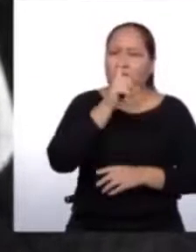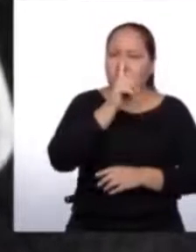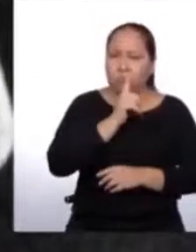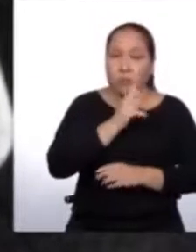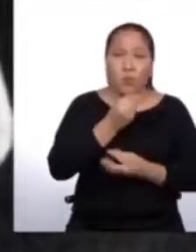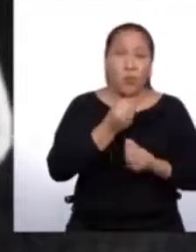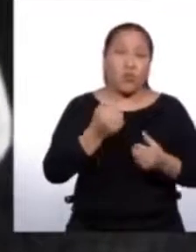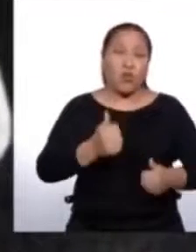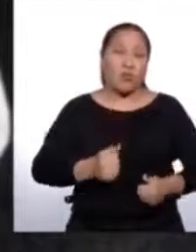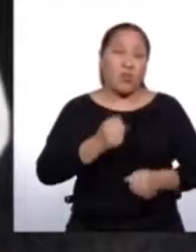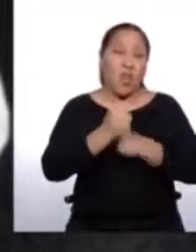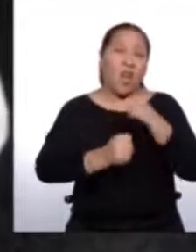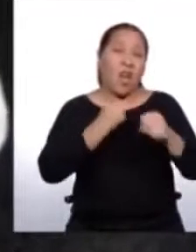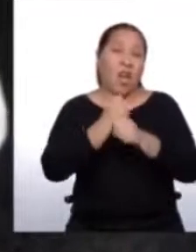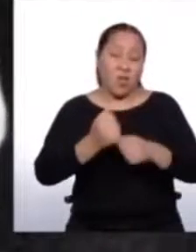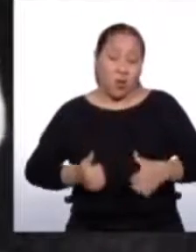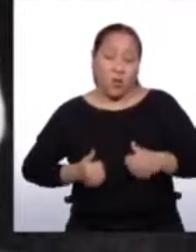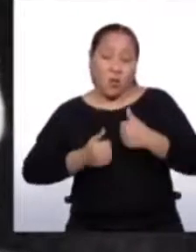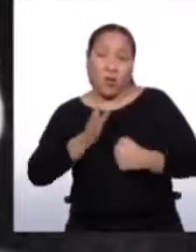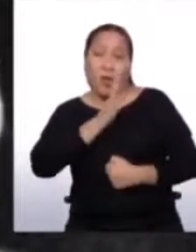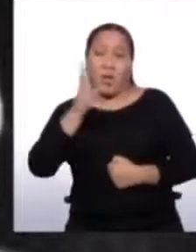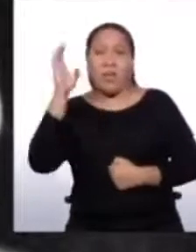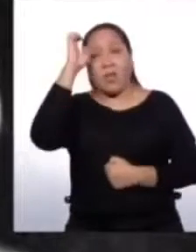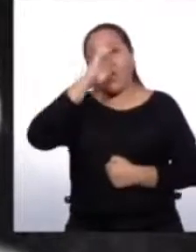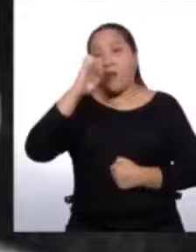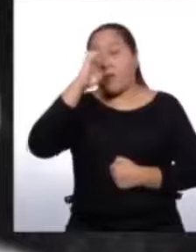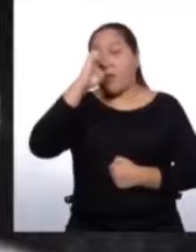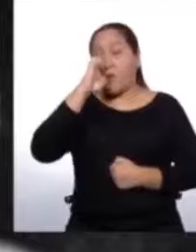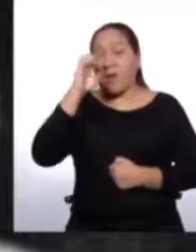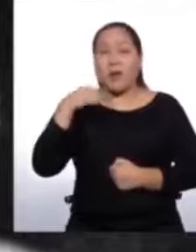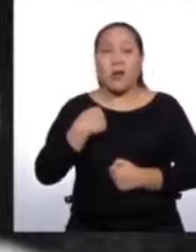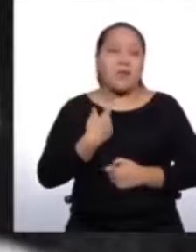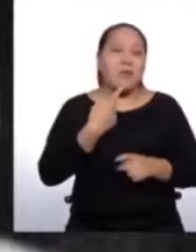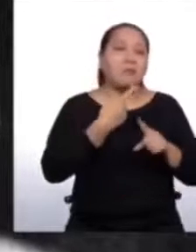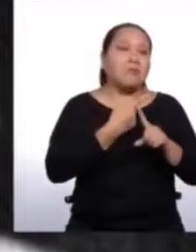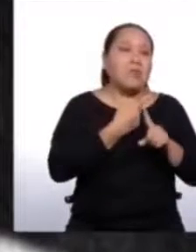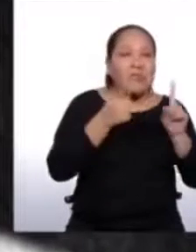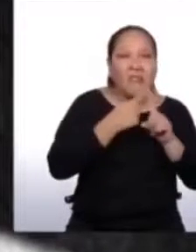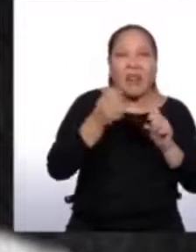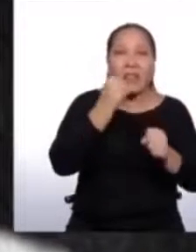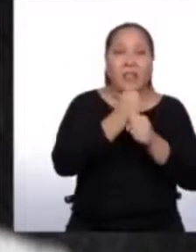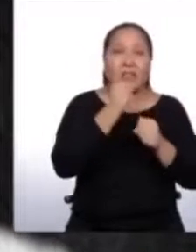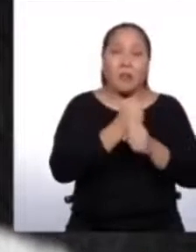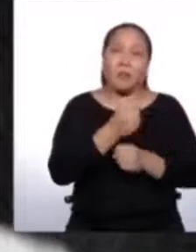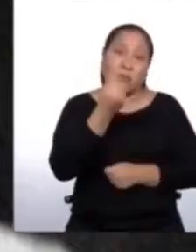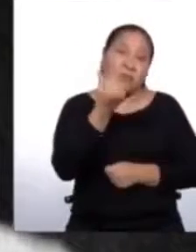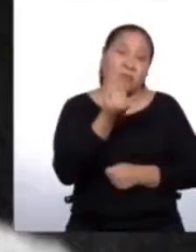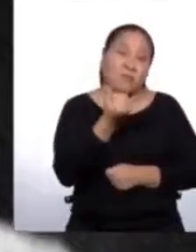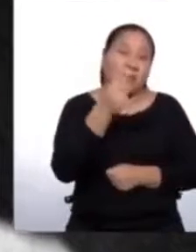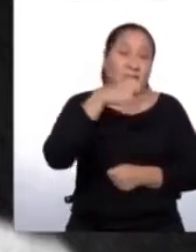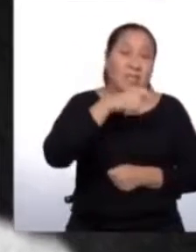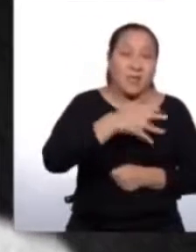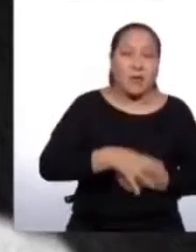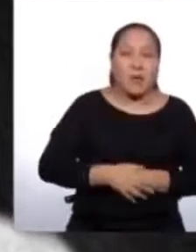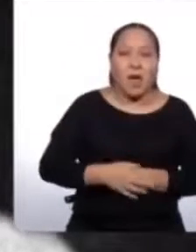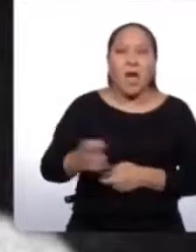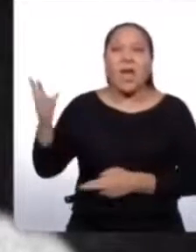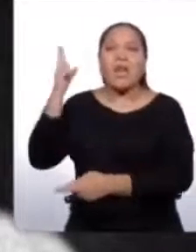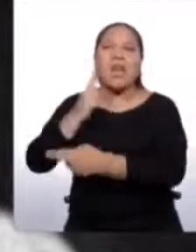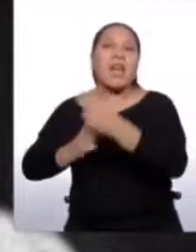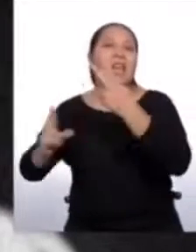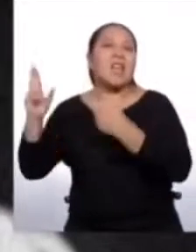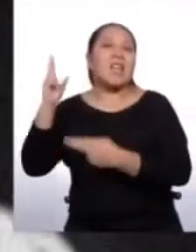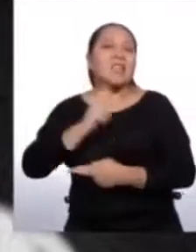en Europa, que desempeñó más por necesidad que por gusto diversos trabajos y que retornó a su país con la sensación de haber